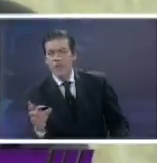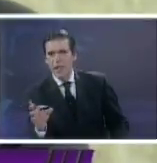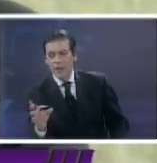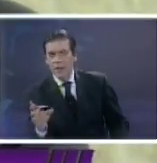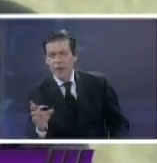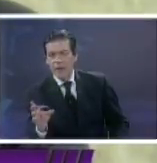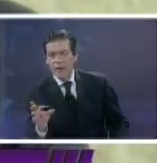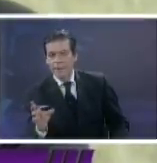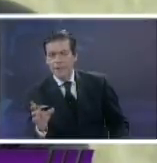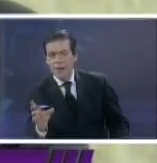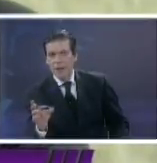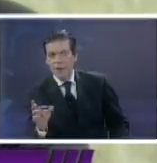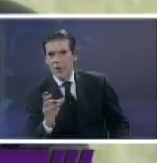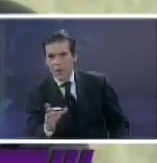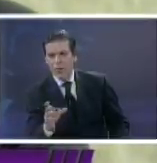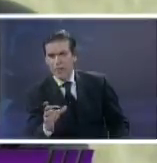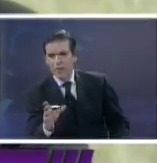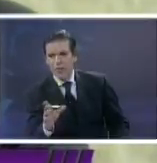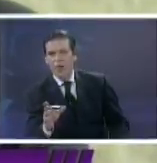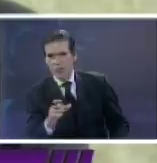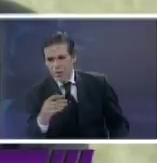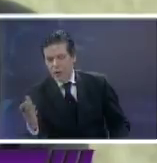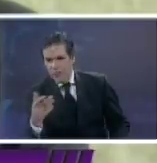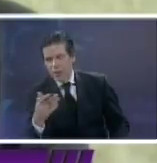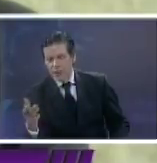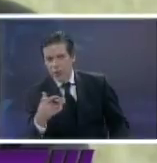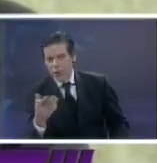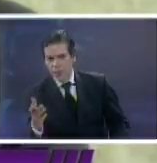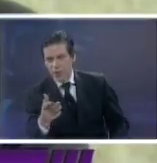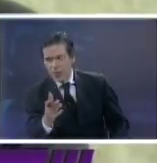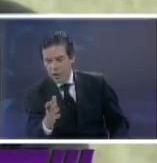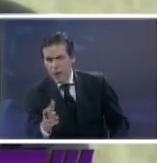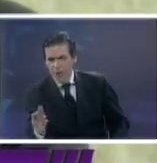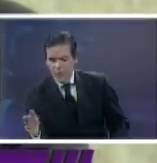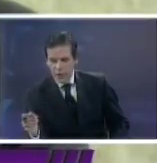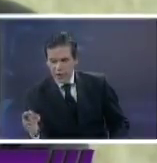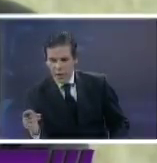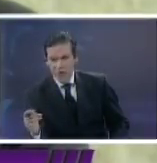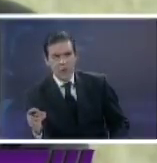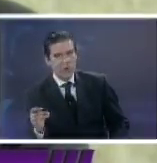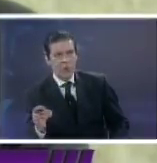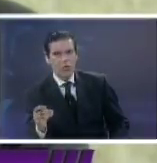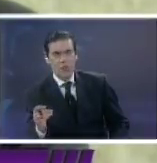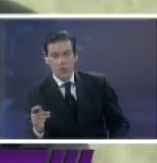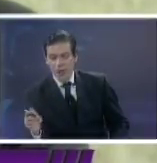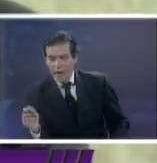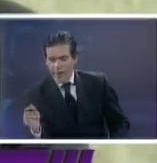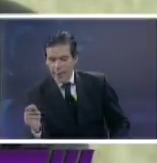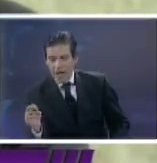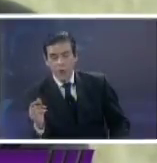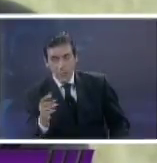cómo están los tabuladores, vamos, de sueldos, ¿no? Y cómo está distribuido el presupuesto en los órganos